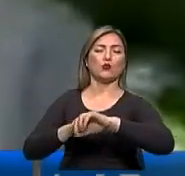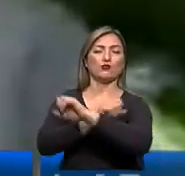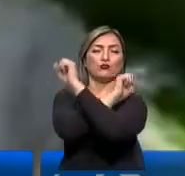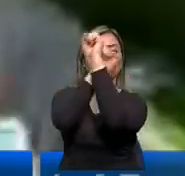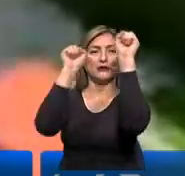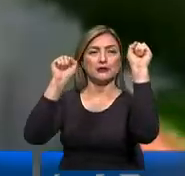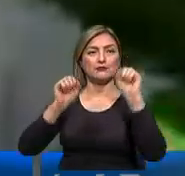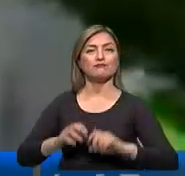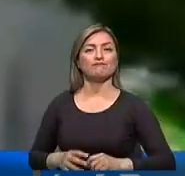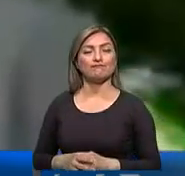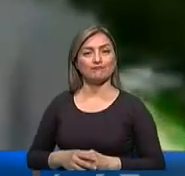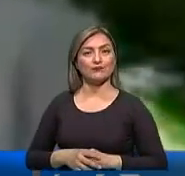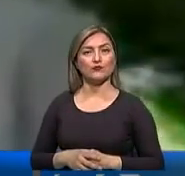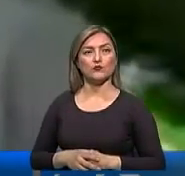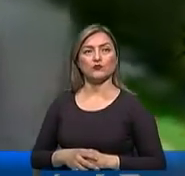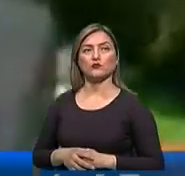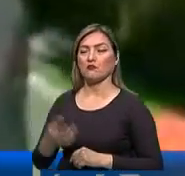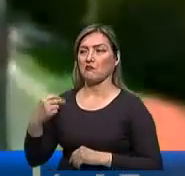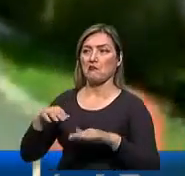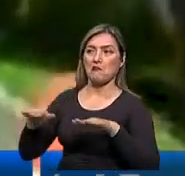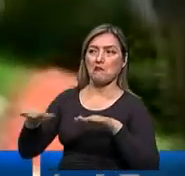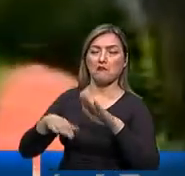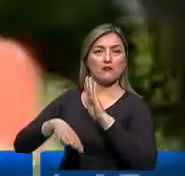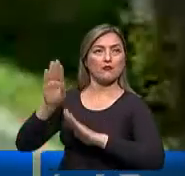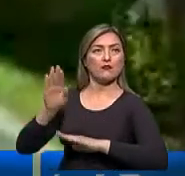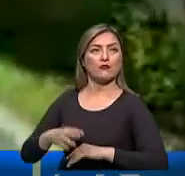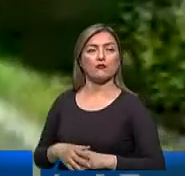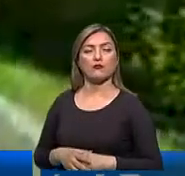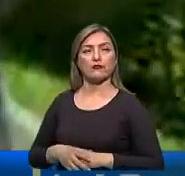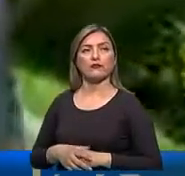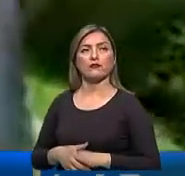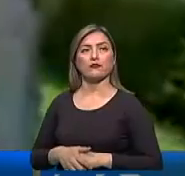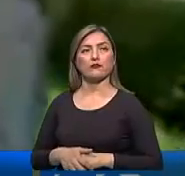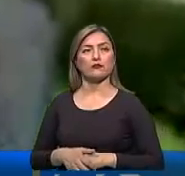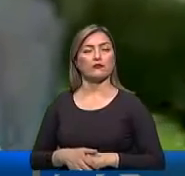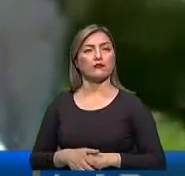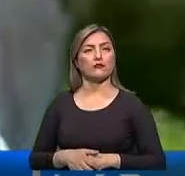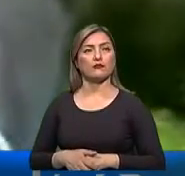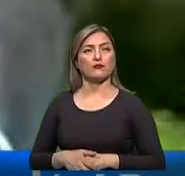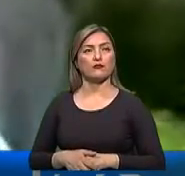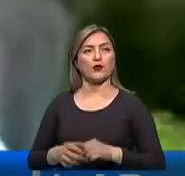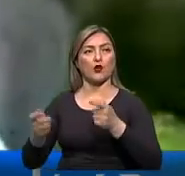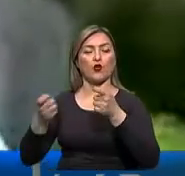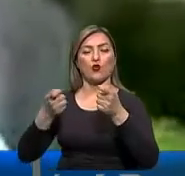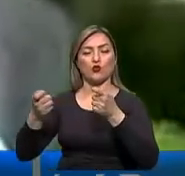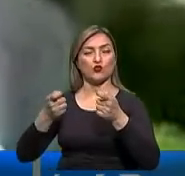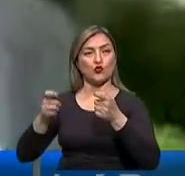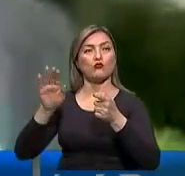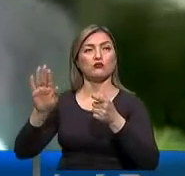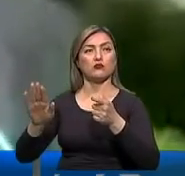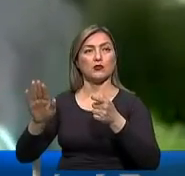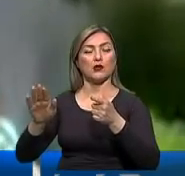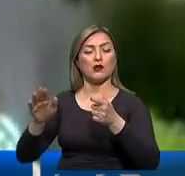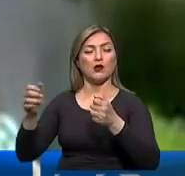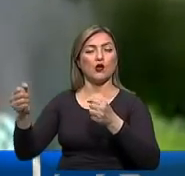mañana. Hemos visto que hay gran carga vehicular hoy, sin embargo. Sí, pero es por la circunstancia que están haciendo los operativos. En cuanto retiremos, va a